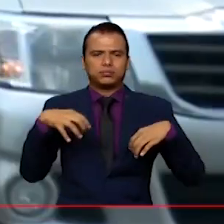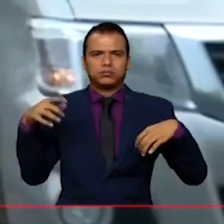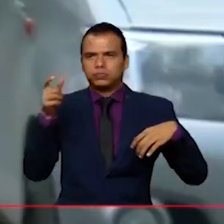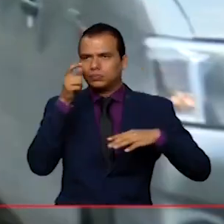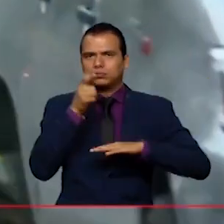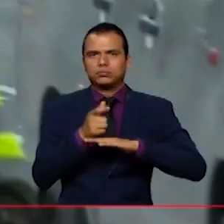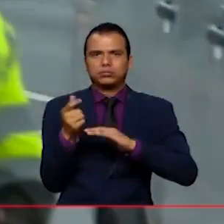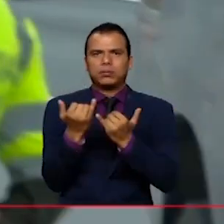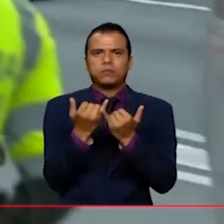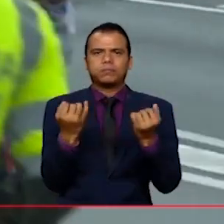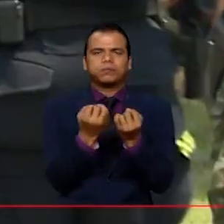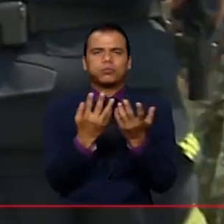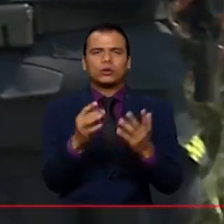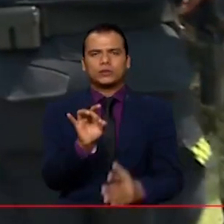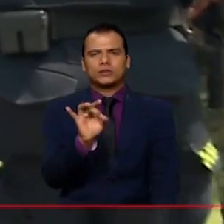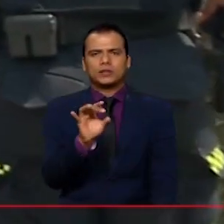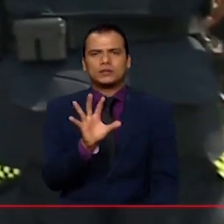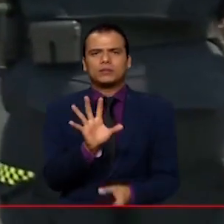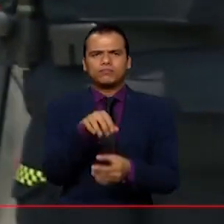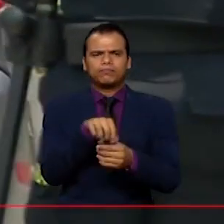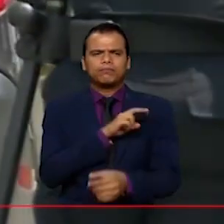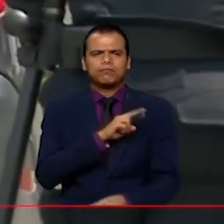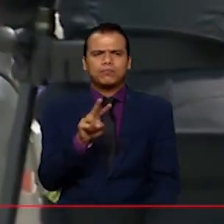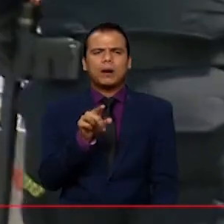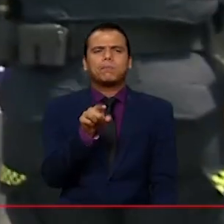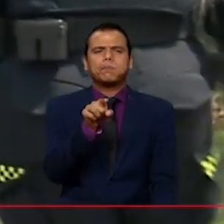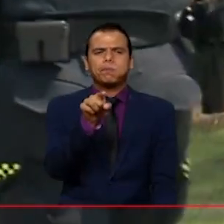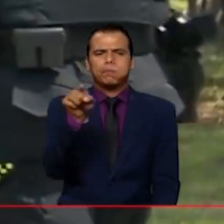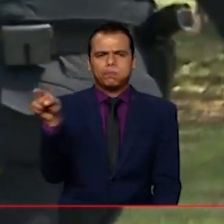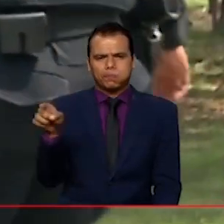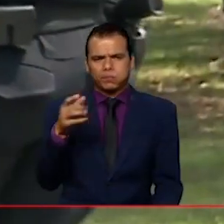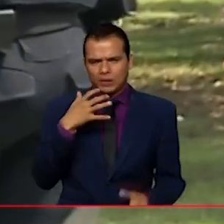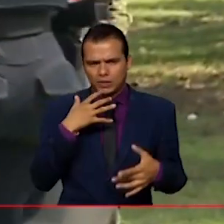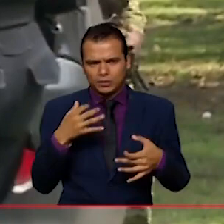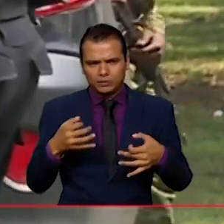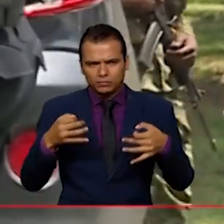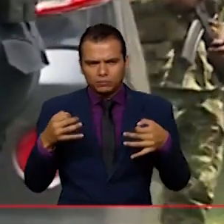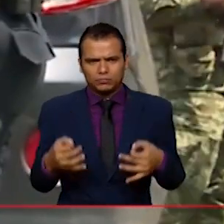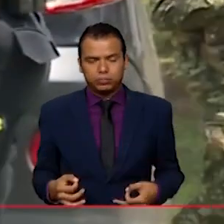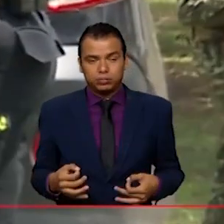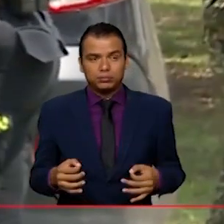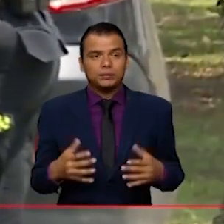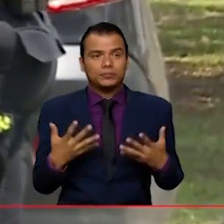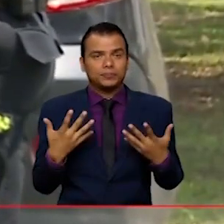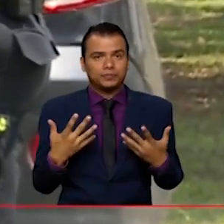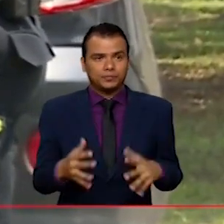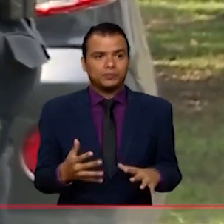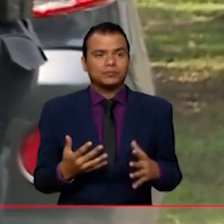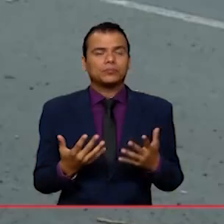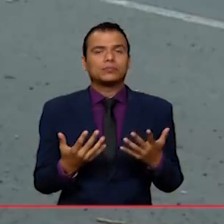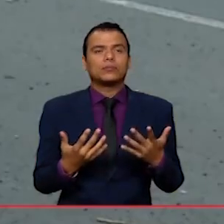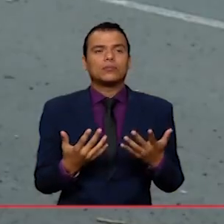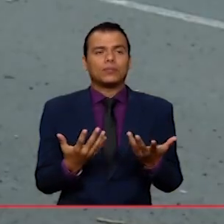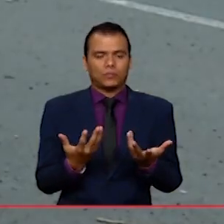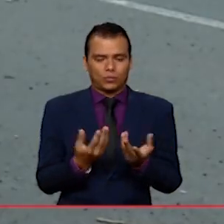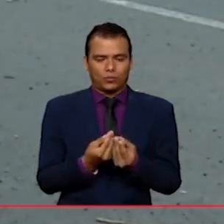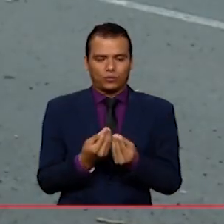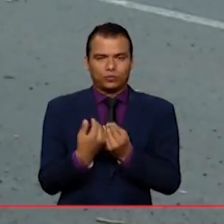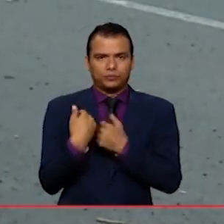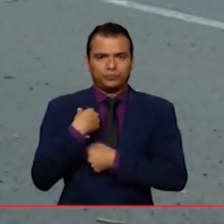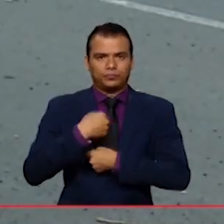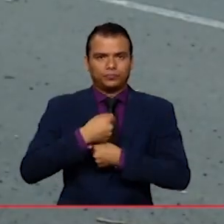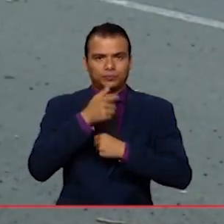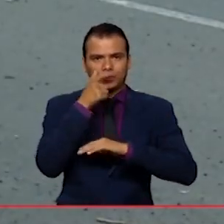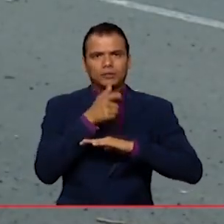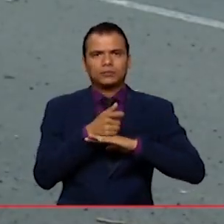distintas autoridades desplegados en todo el departamento. Con más de 50 unidades en los principales corredores